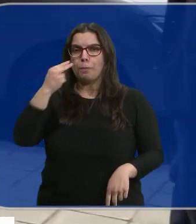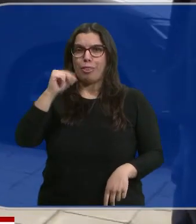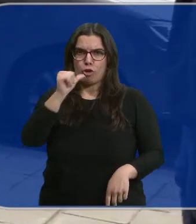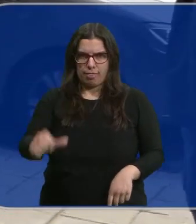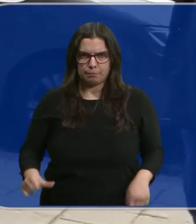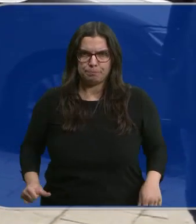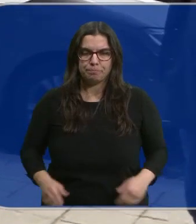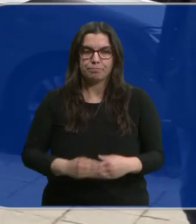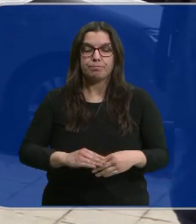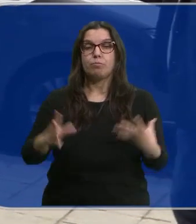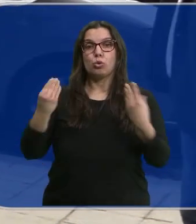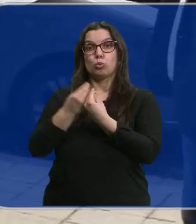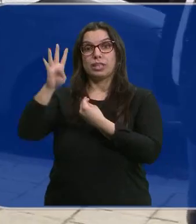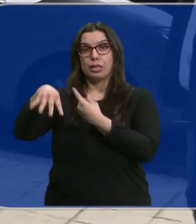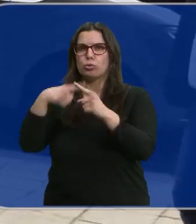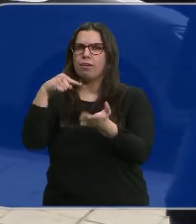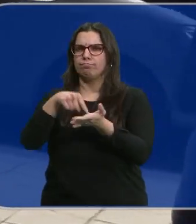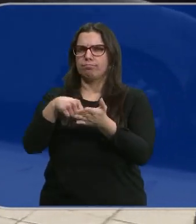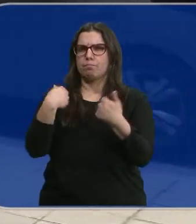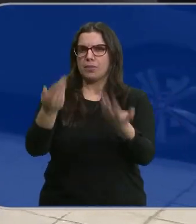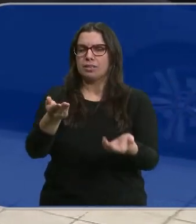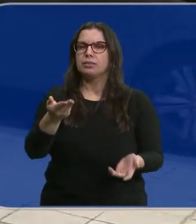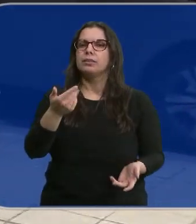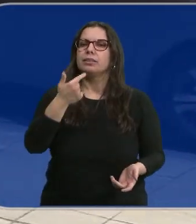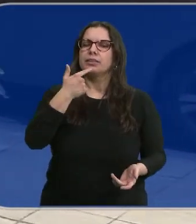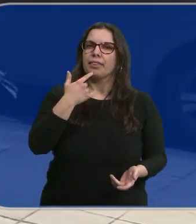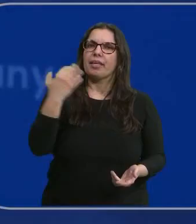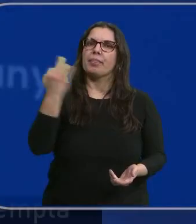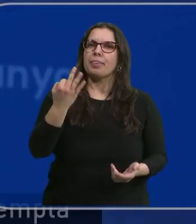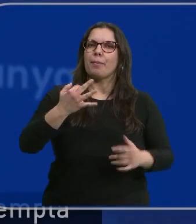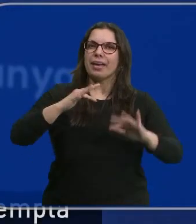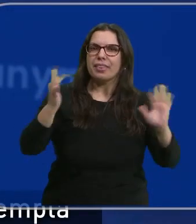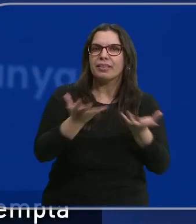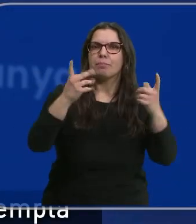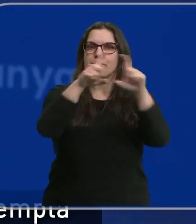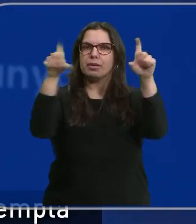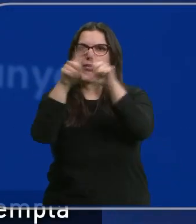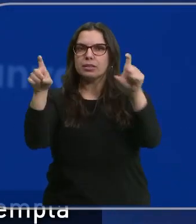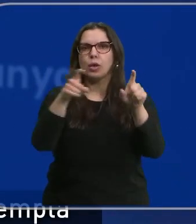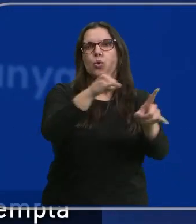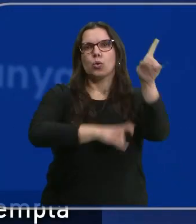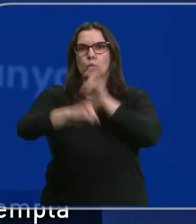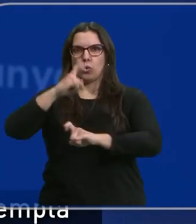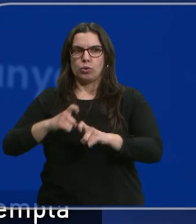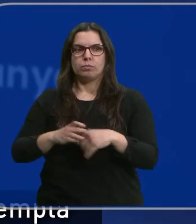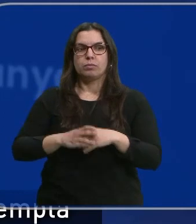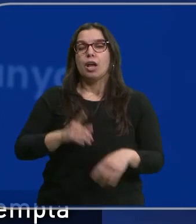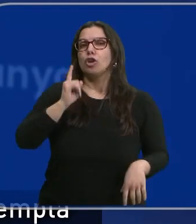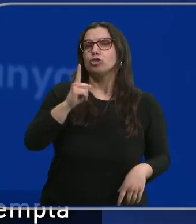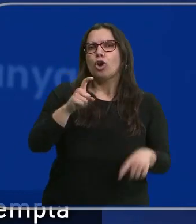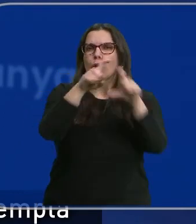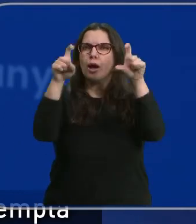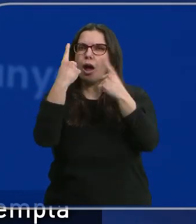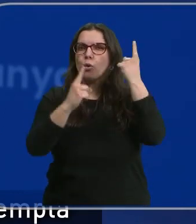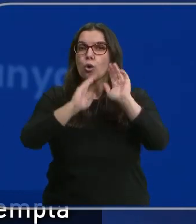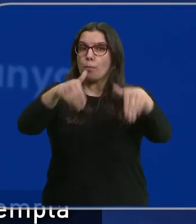piernas. Junts ahora eleva sus exigencias y plantea incentivos para las empresas que vuelvan a Catalunya. I que només aquelles que siguin molt poques